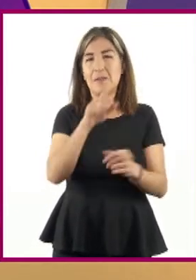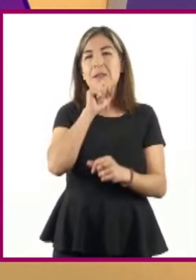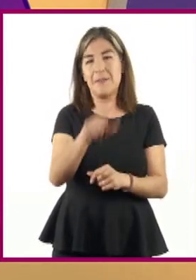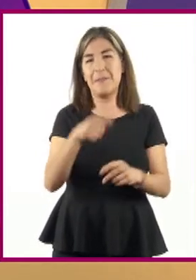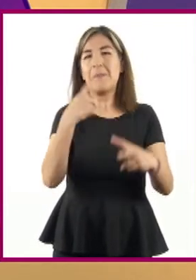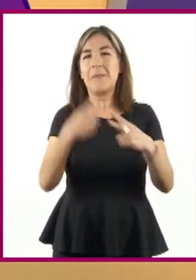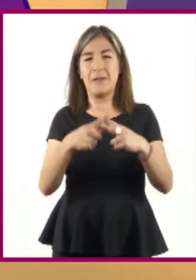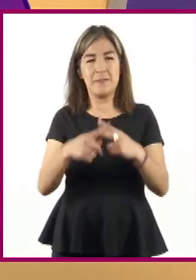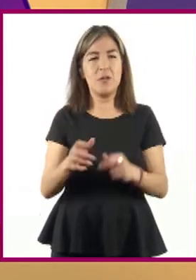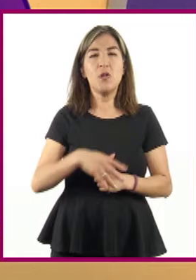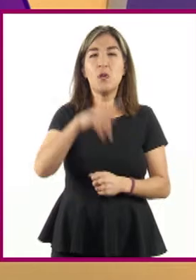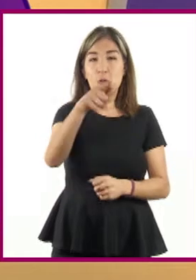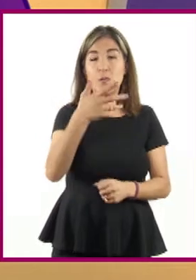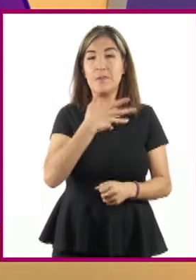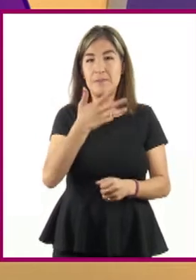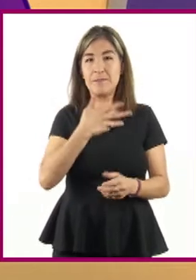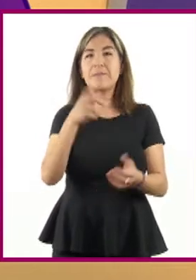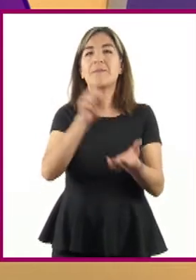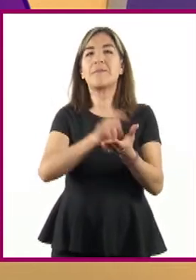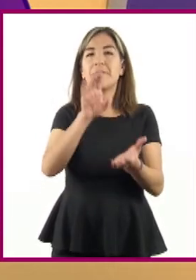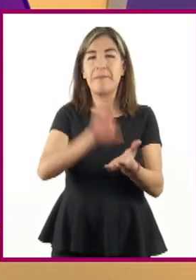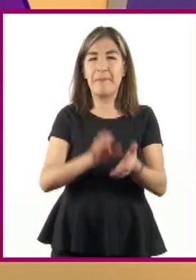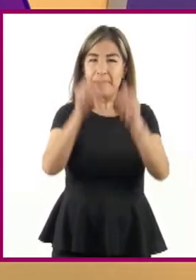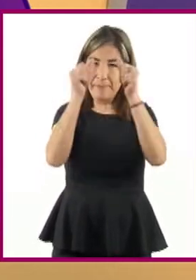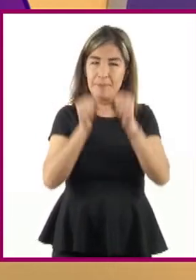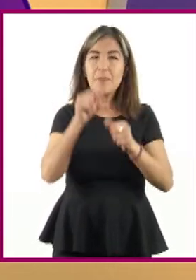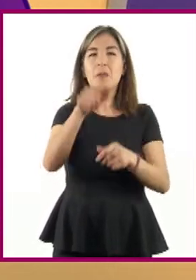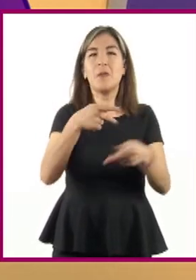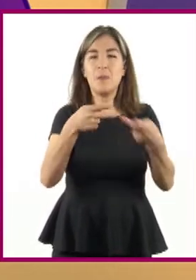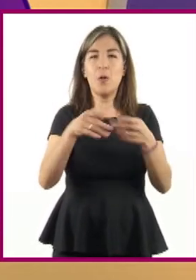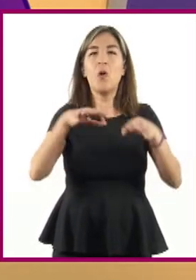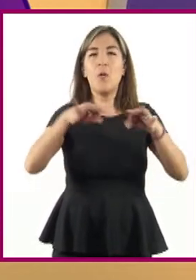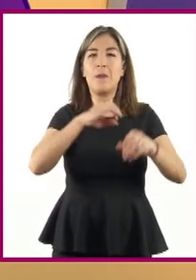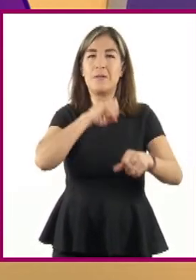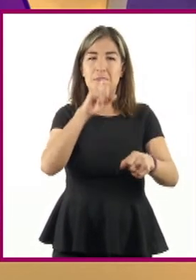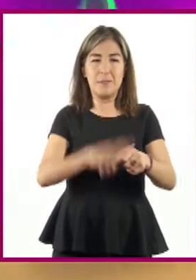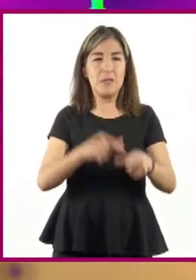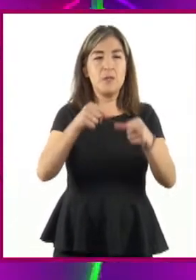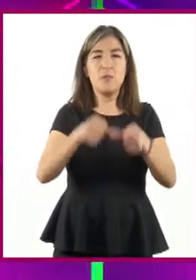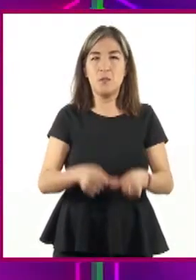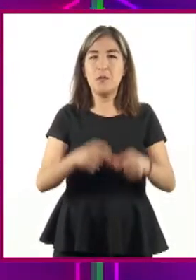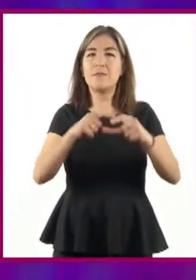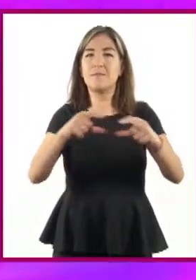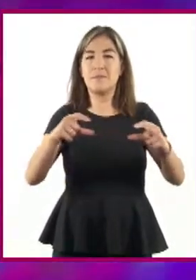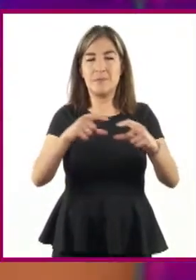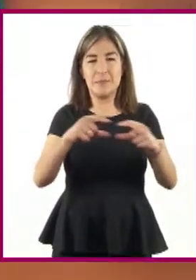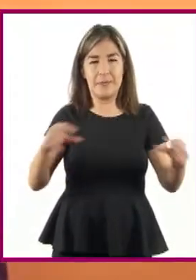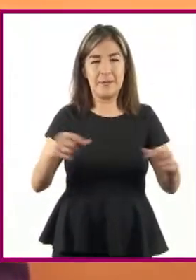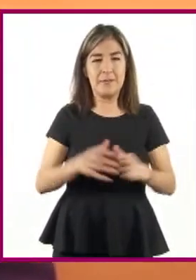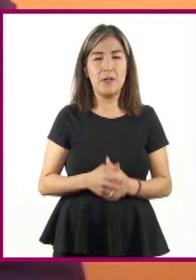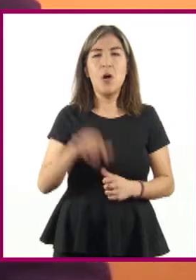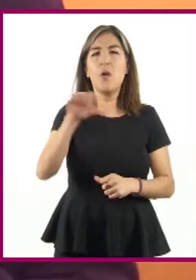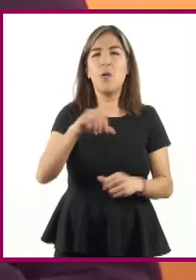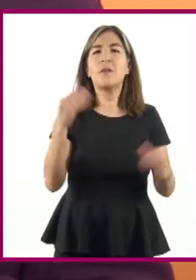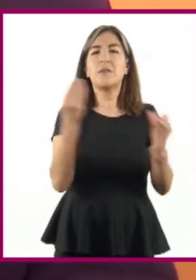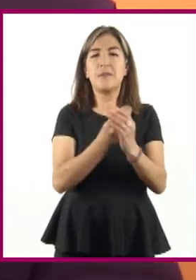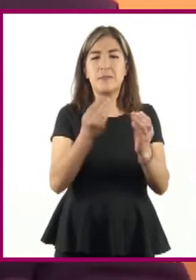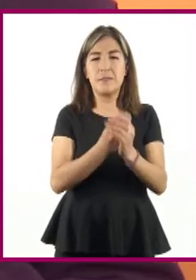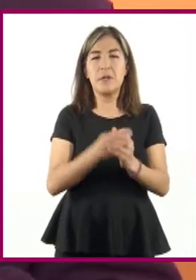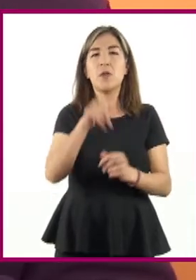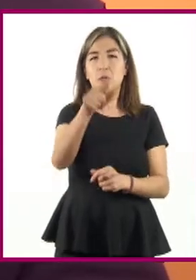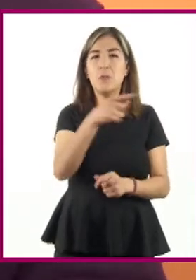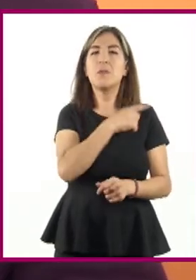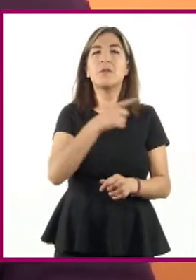matemáticas. Si tienen discapacidad visual, preparen hojas Leyer, punzón y regleta. Durante el desarrollo de la sesión, anoten sus